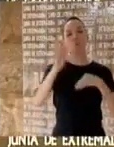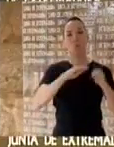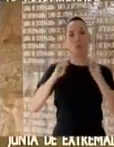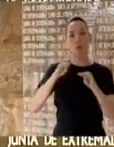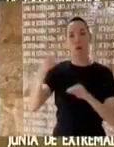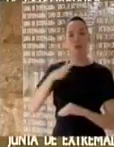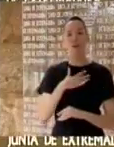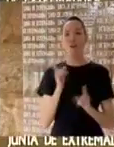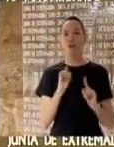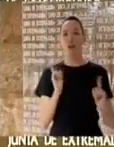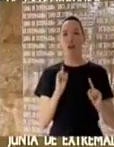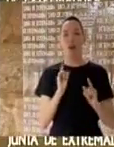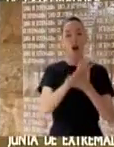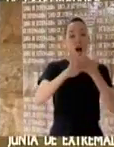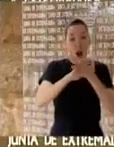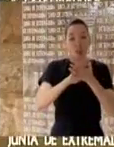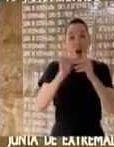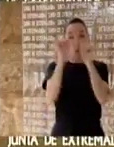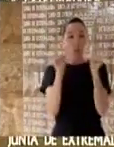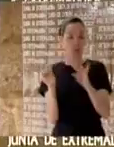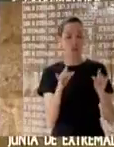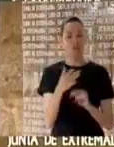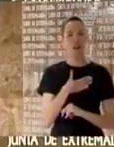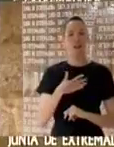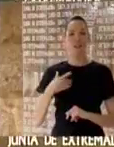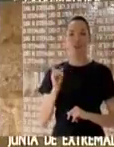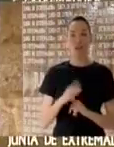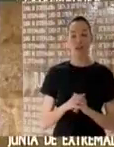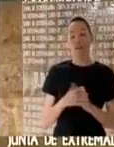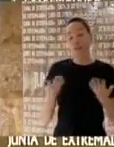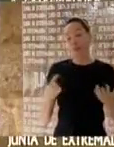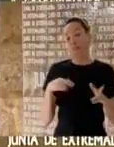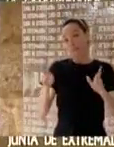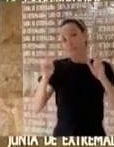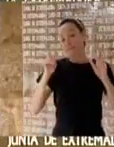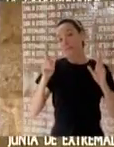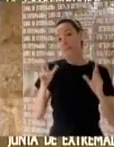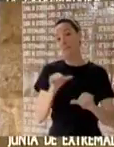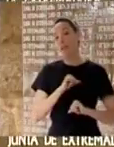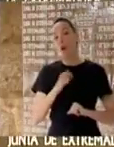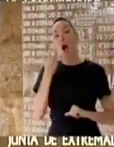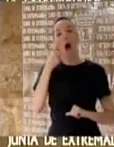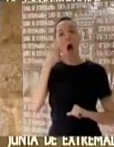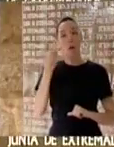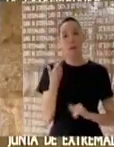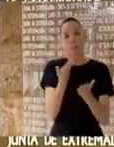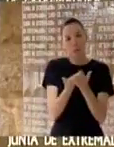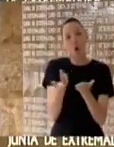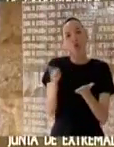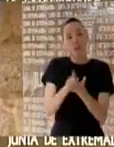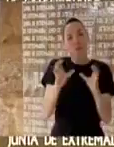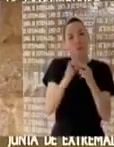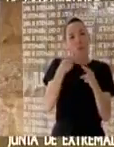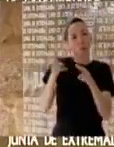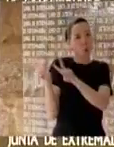país, como es el modelo territorial. Con lo cual, espero, deseo y desde aquí de nuevo les pido a Unidos Podemos y a Ciudadanos